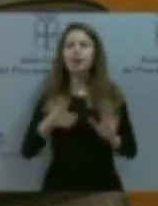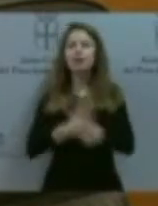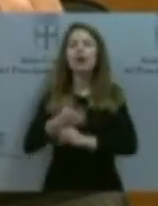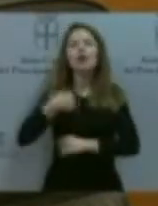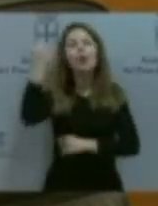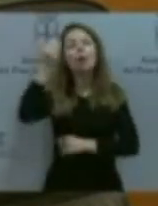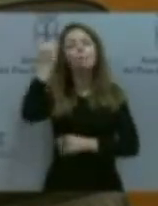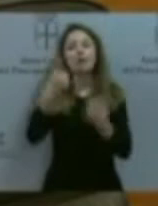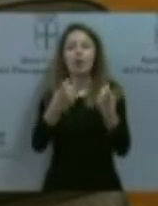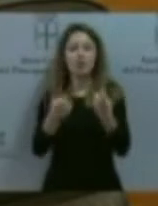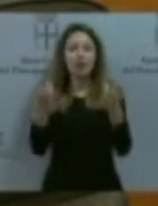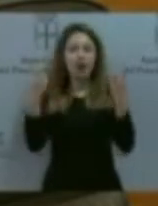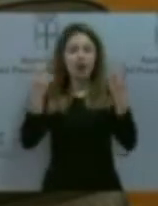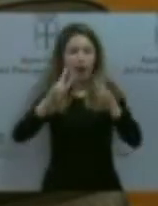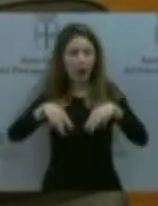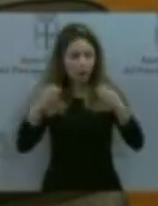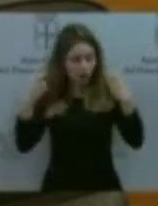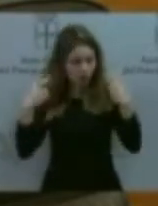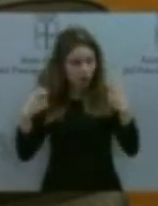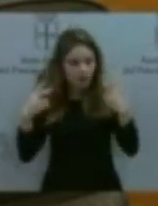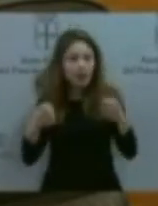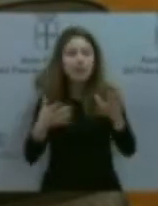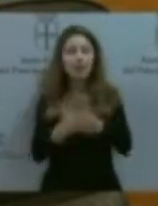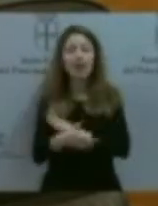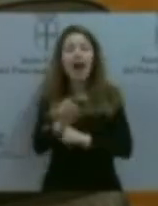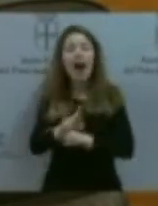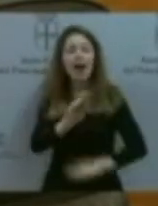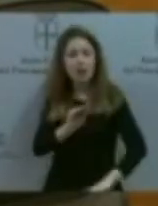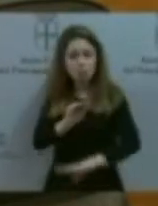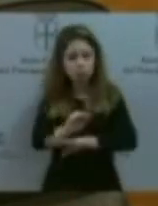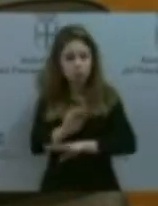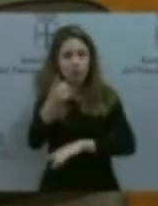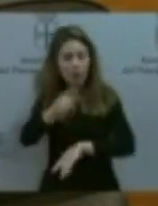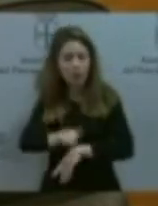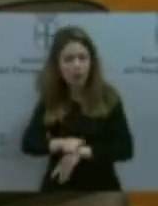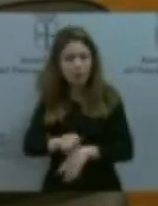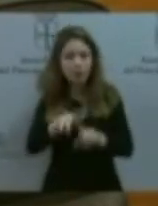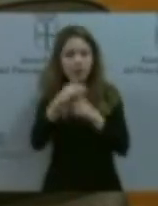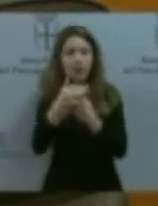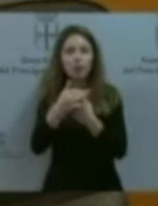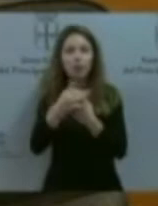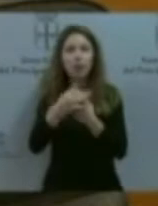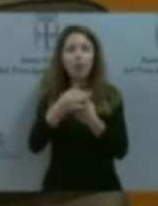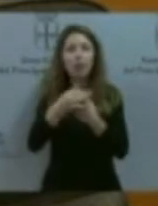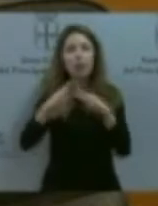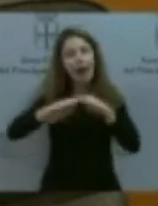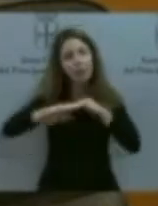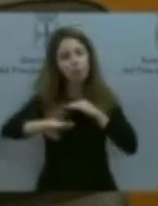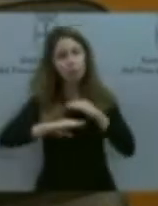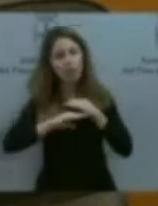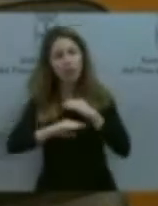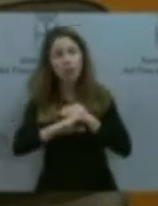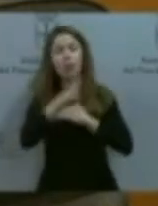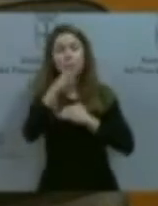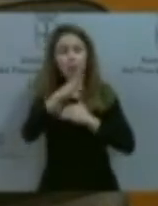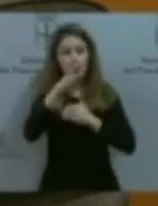eso nos lleva también a ganar financiación, también es necesario el estatal, con la situación de la armonización, porque lo que sucede en las crisis, lo hemos hablado en más ocasiones, es que